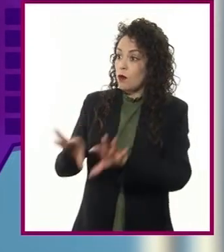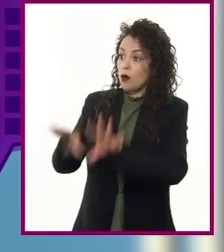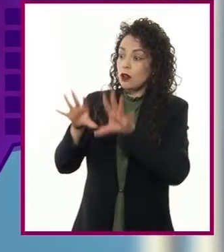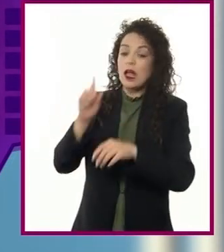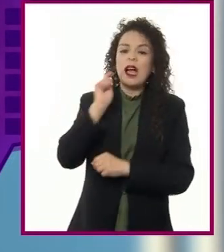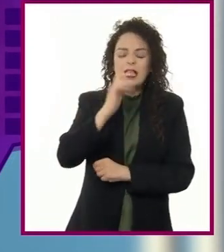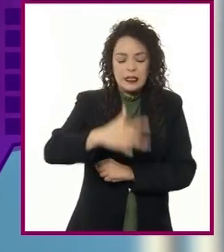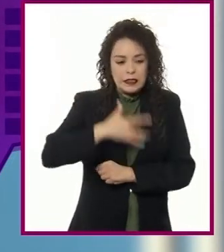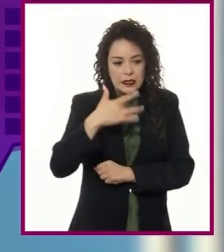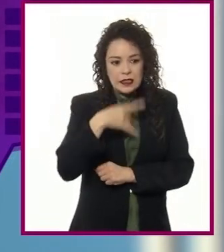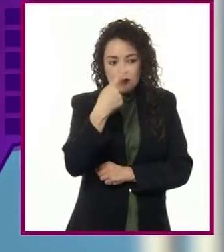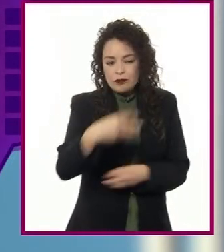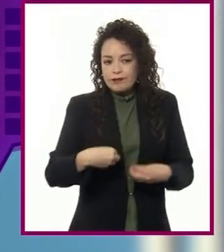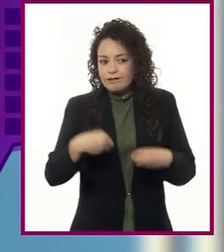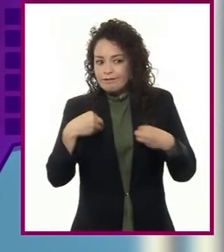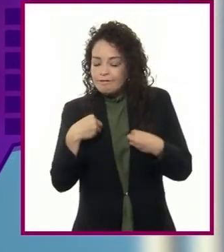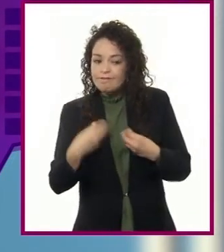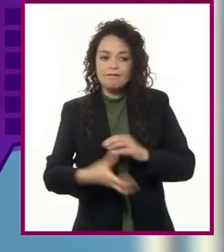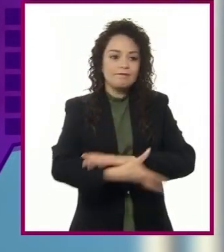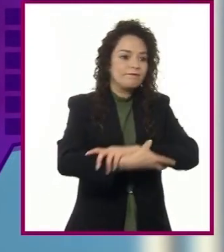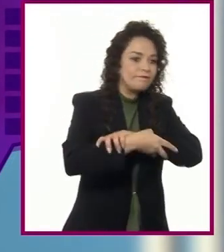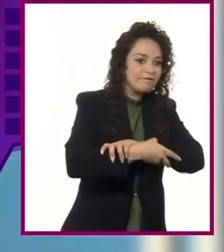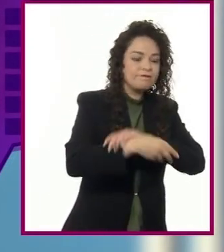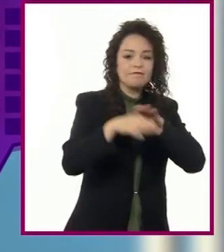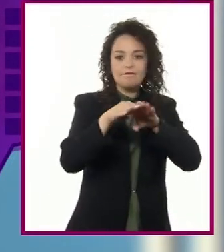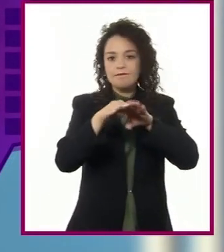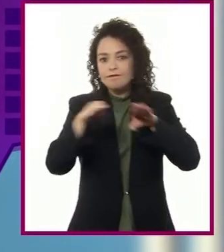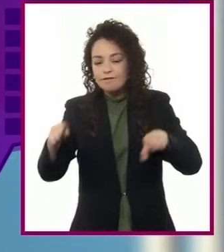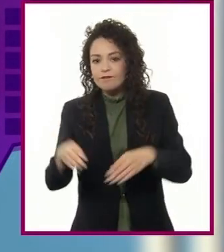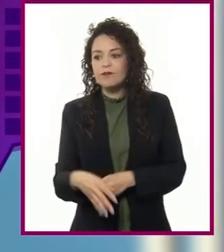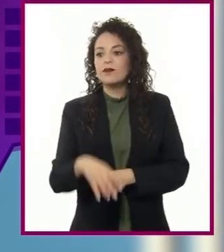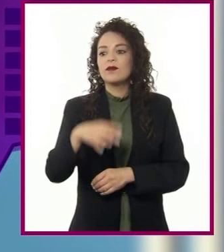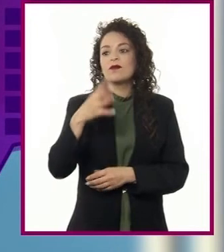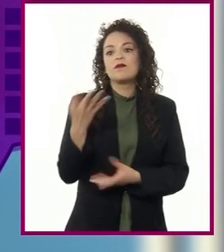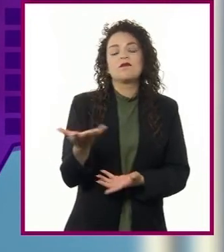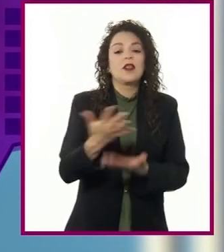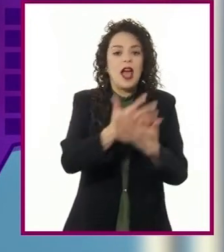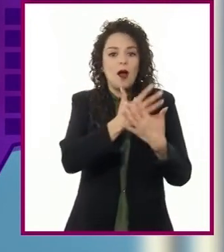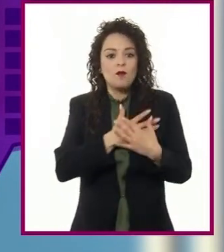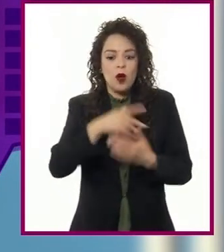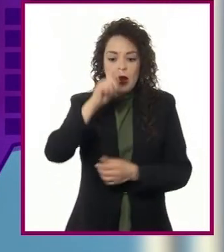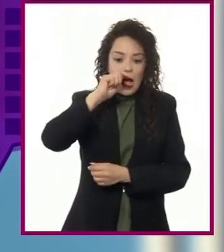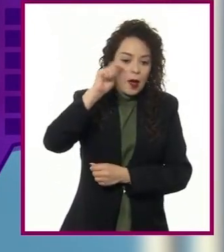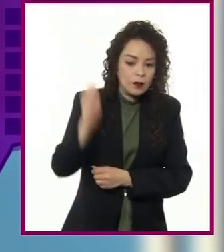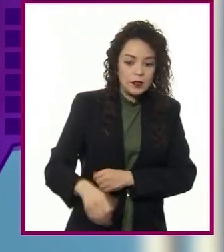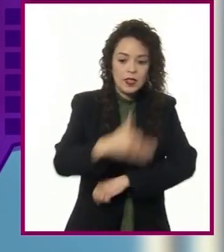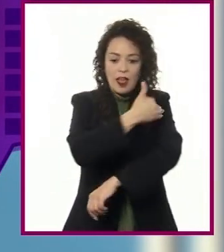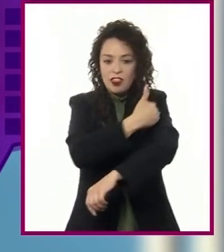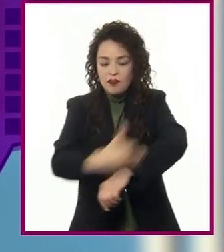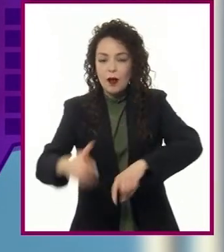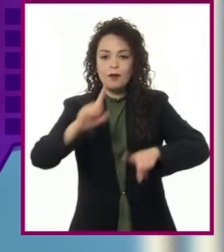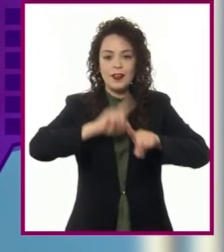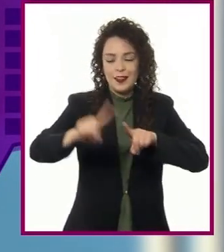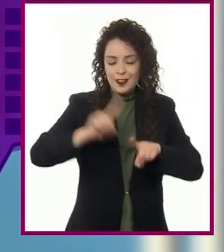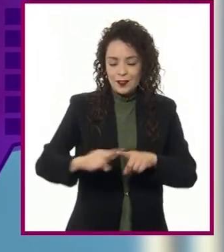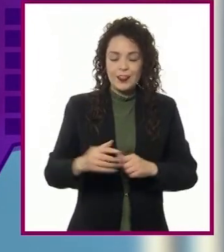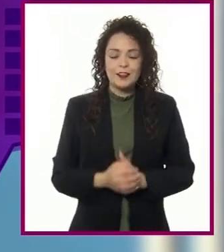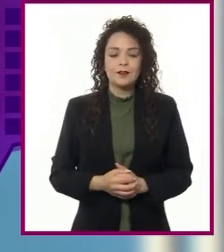la solidaridad, la fraternidad, el amor, la amistad y la familia en nuestras vidas.